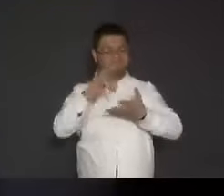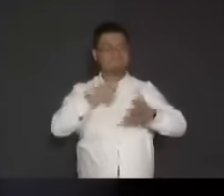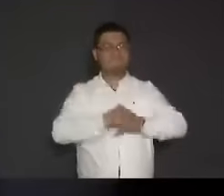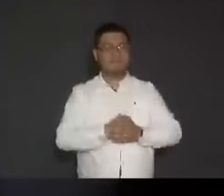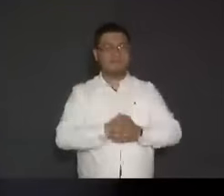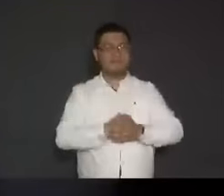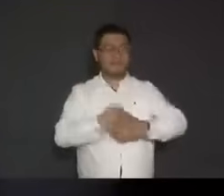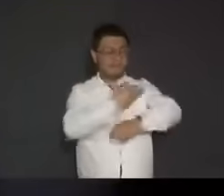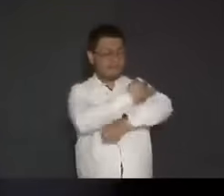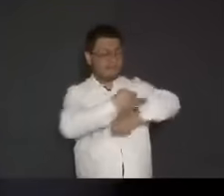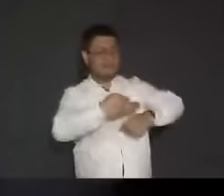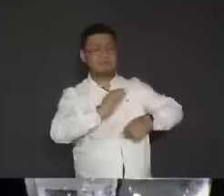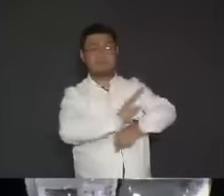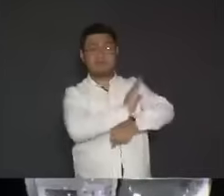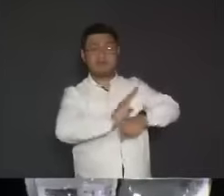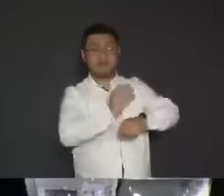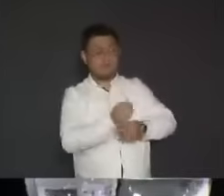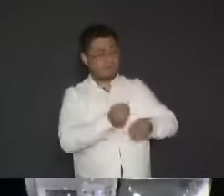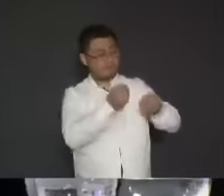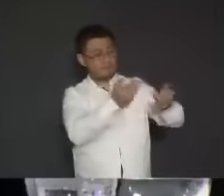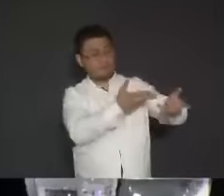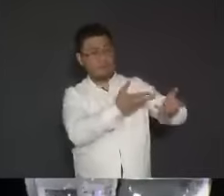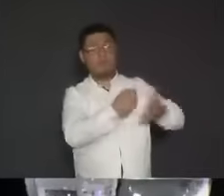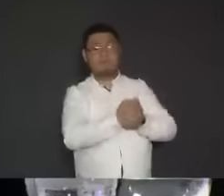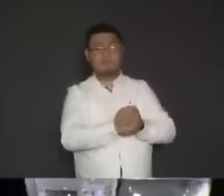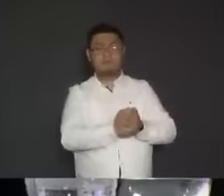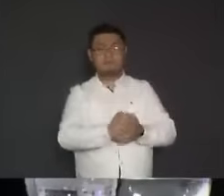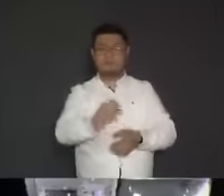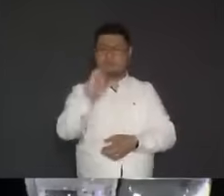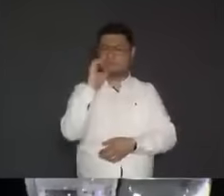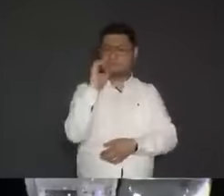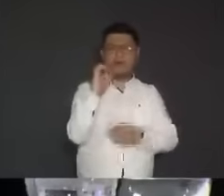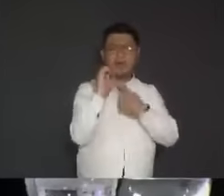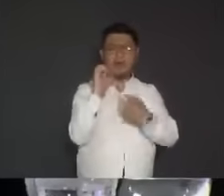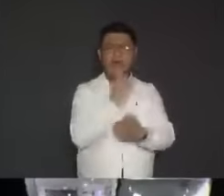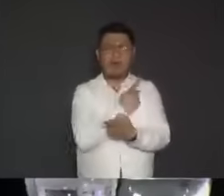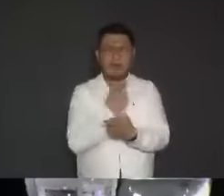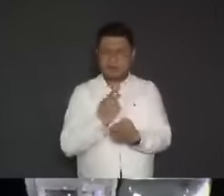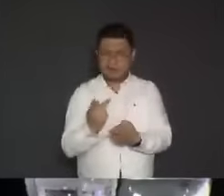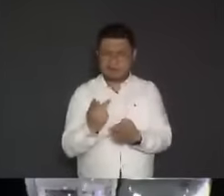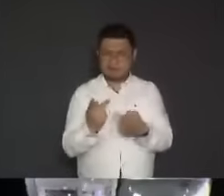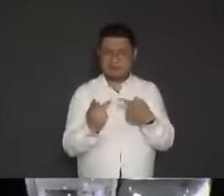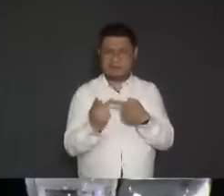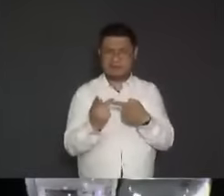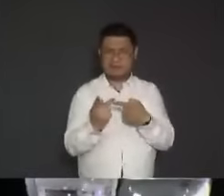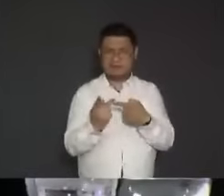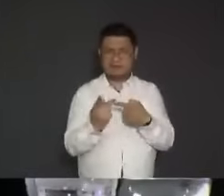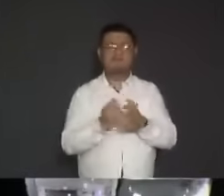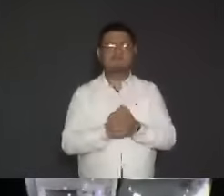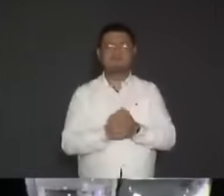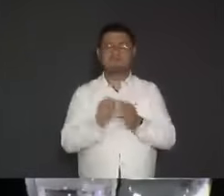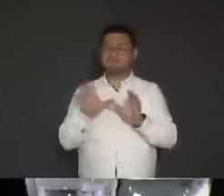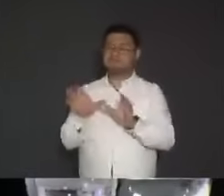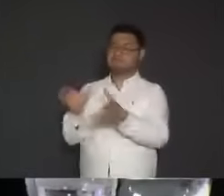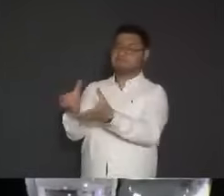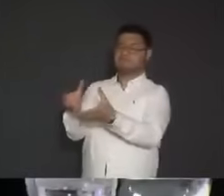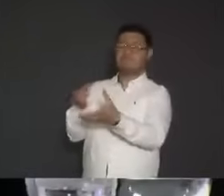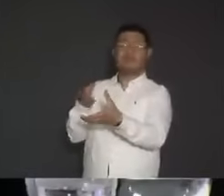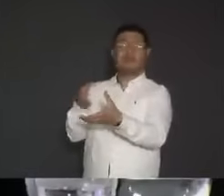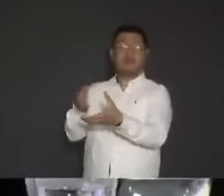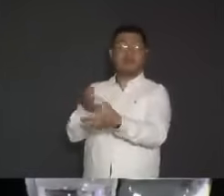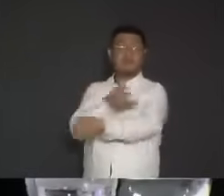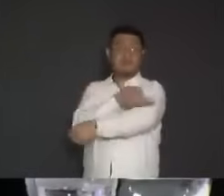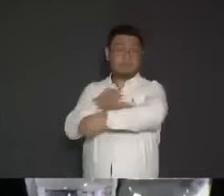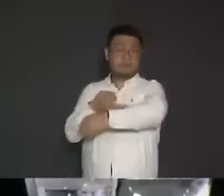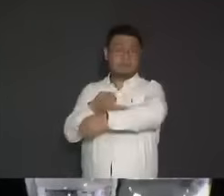Las familias beneficiadas con el programa Cero Pobreza son las familias que deberán garantizar